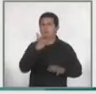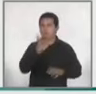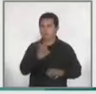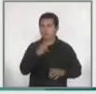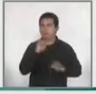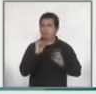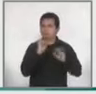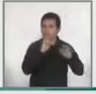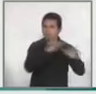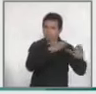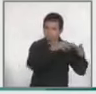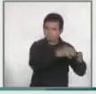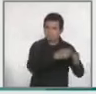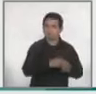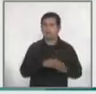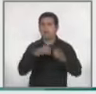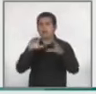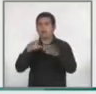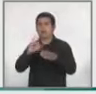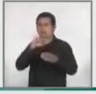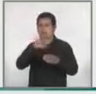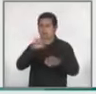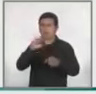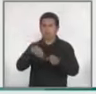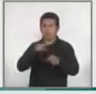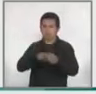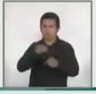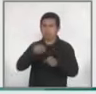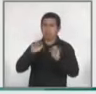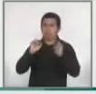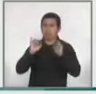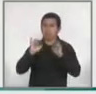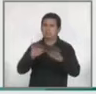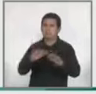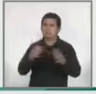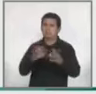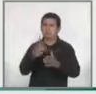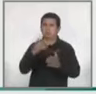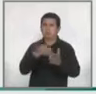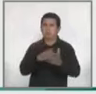9,847 casos, el IMSS régimen ordinario